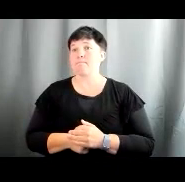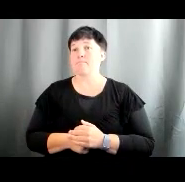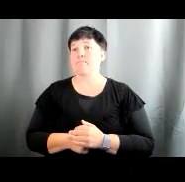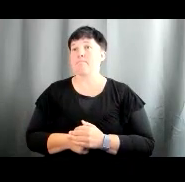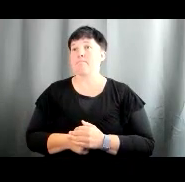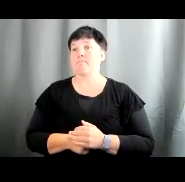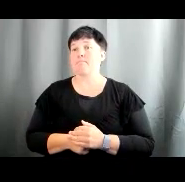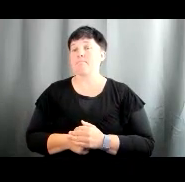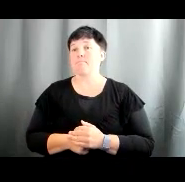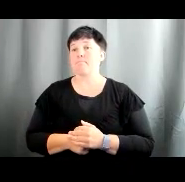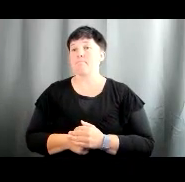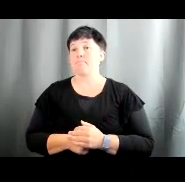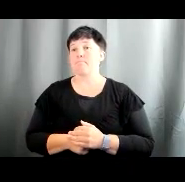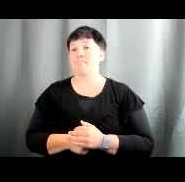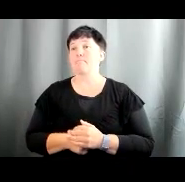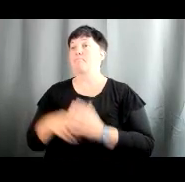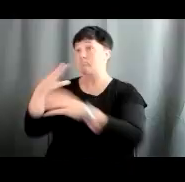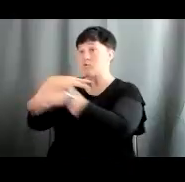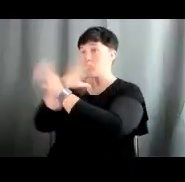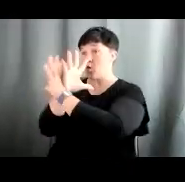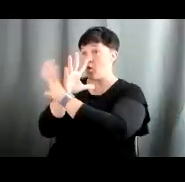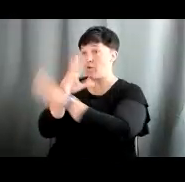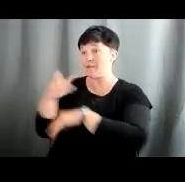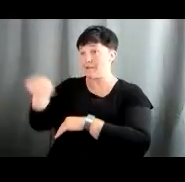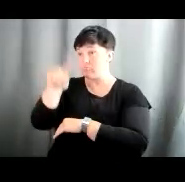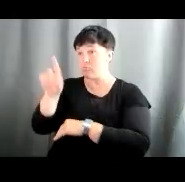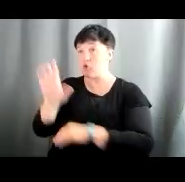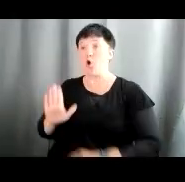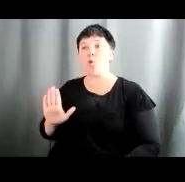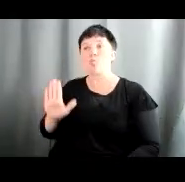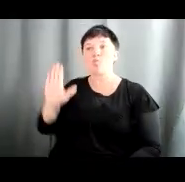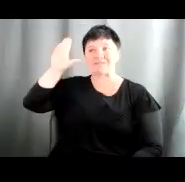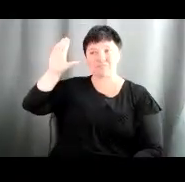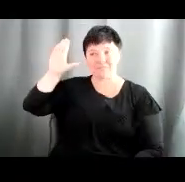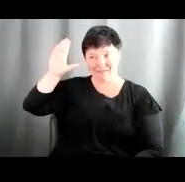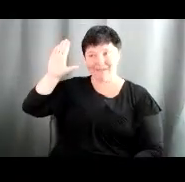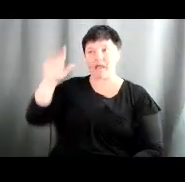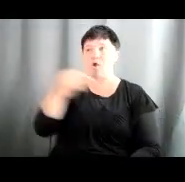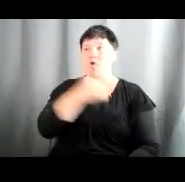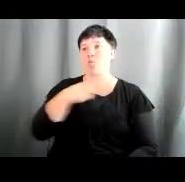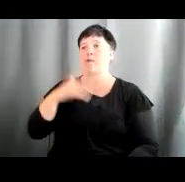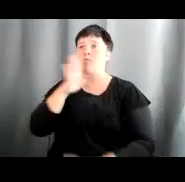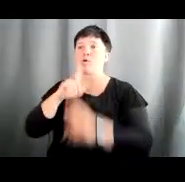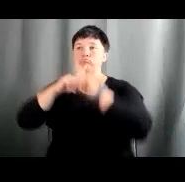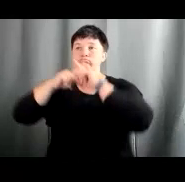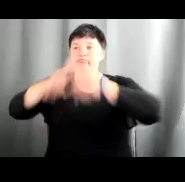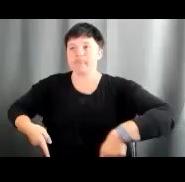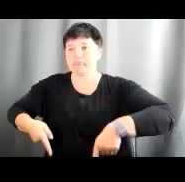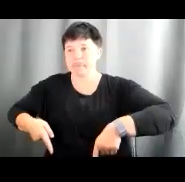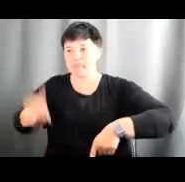En línea pueden levantar la mano y activaremos su micrófono para cualquier pregunta que puedan tener.